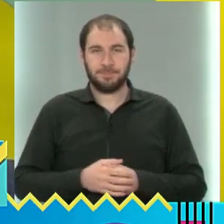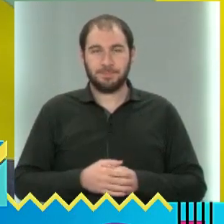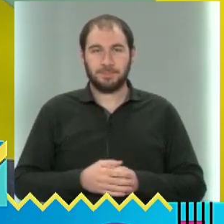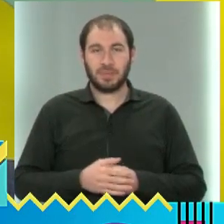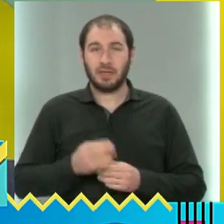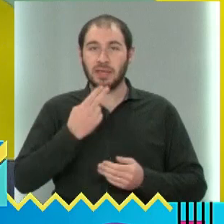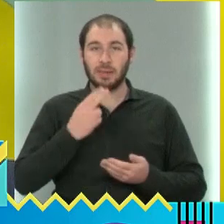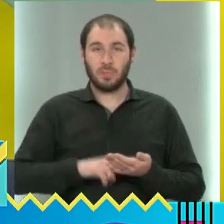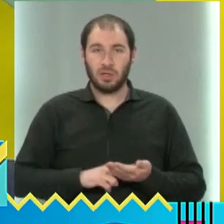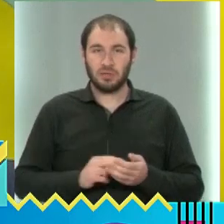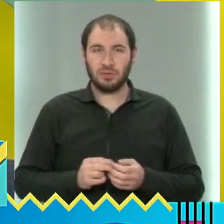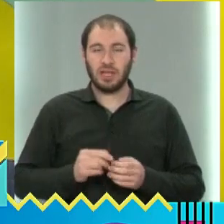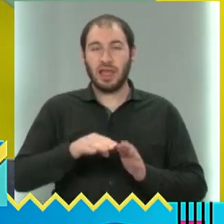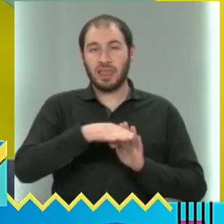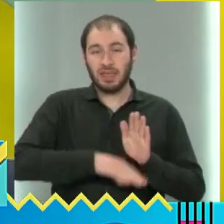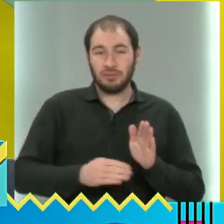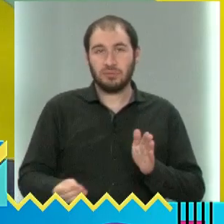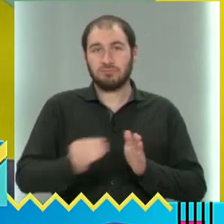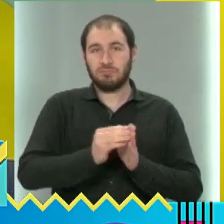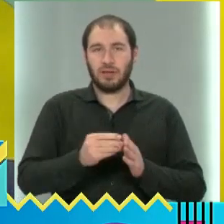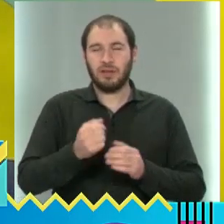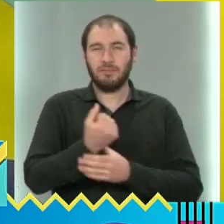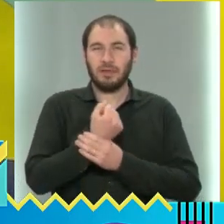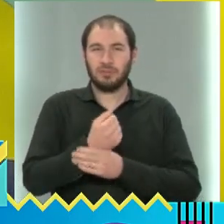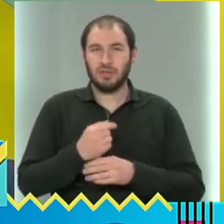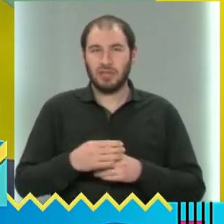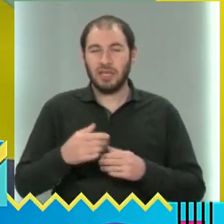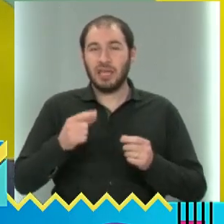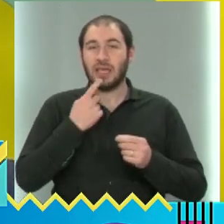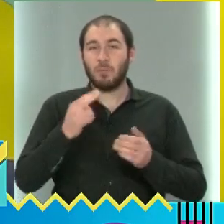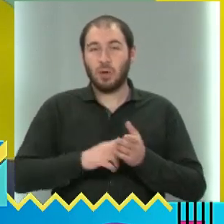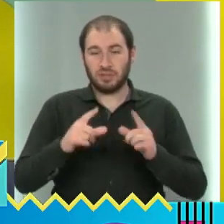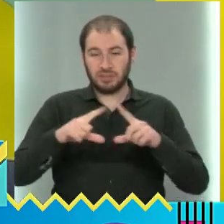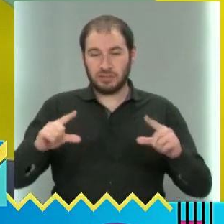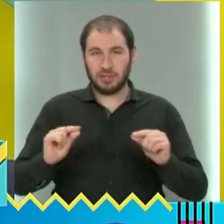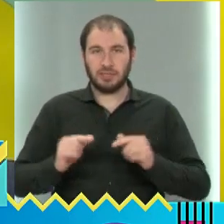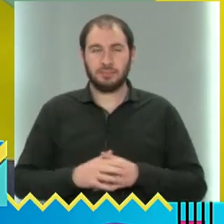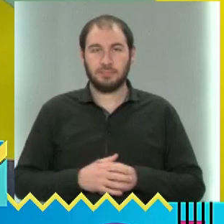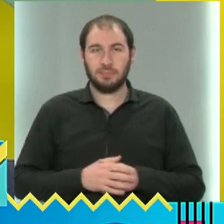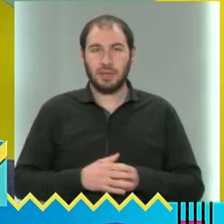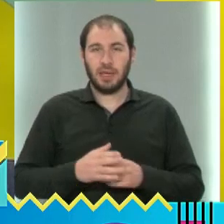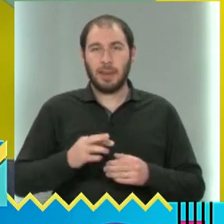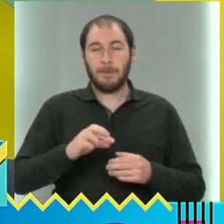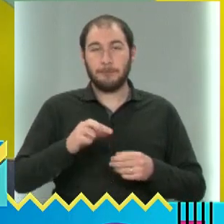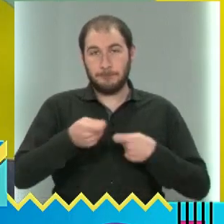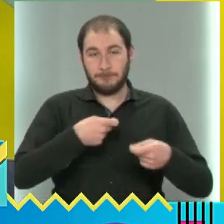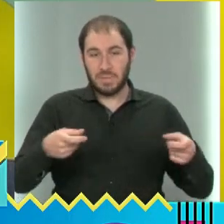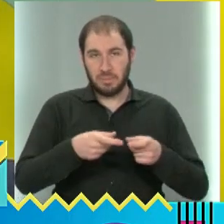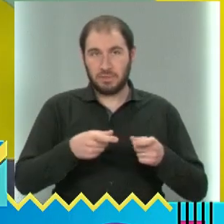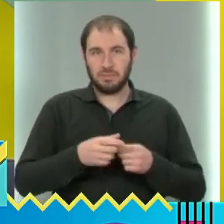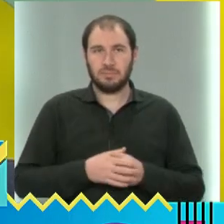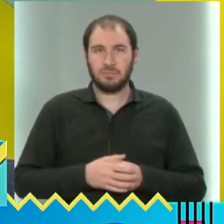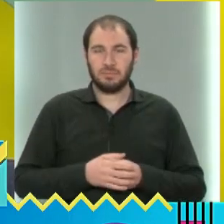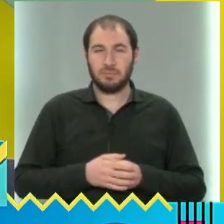los impuestos al débito y crédito, el famoso impuesto al cheque, ¿sí? Las pymes puedan